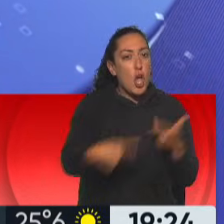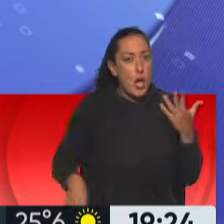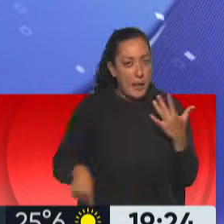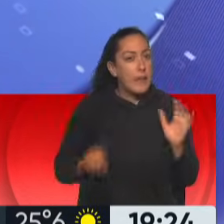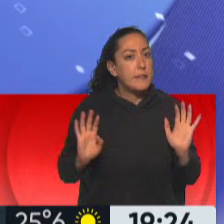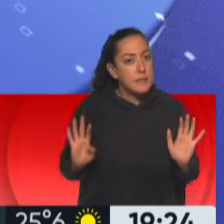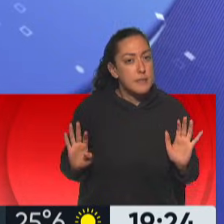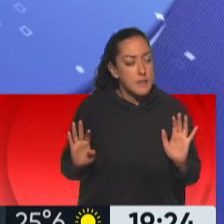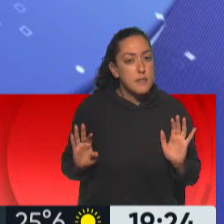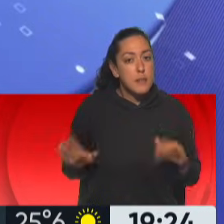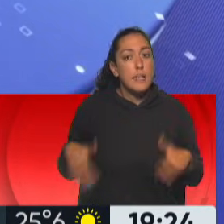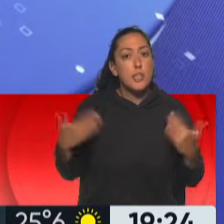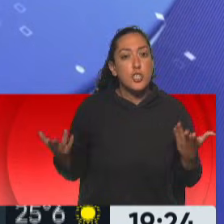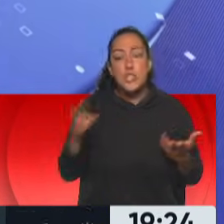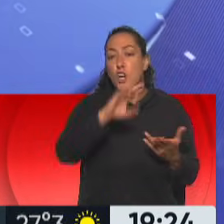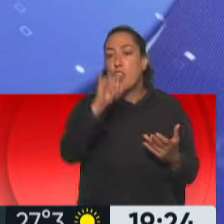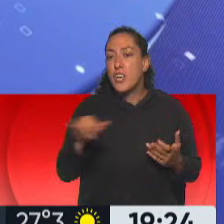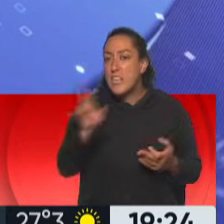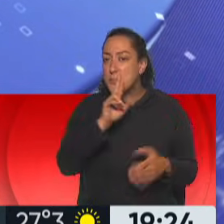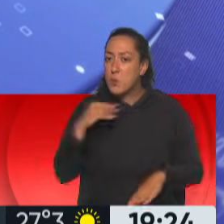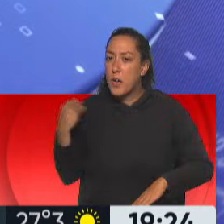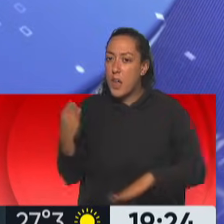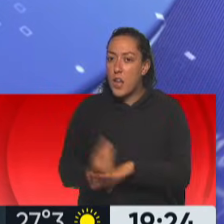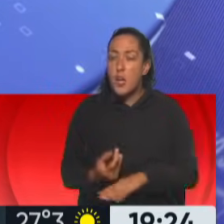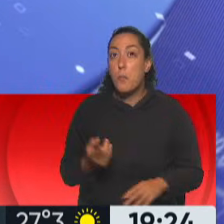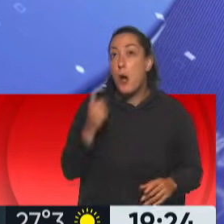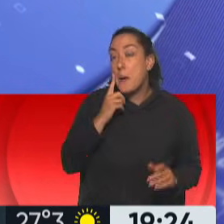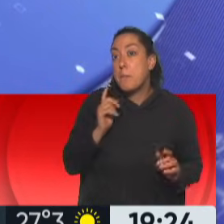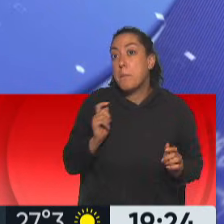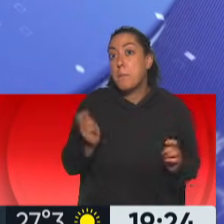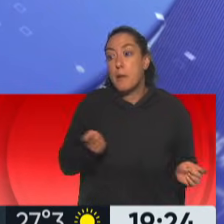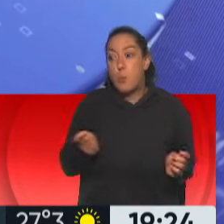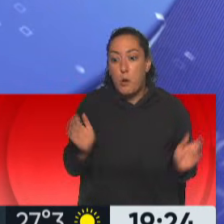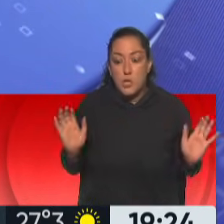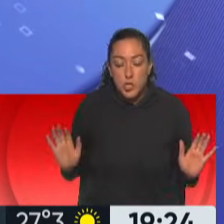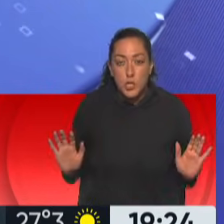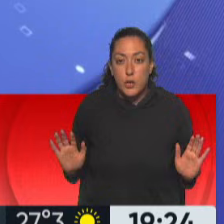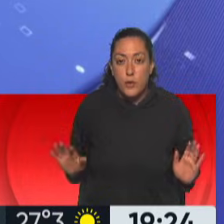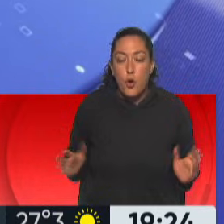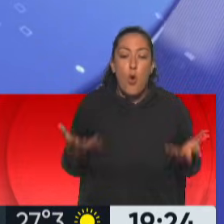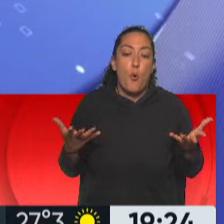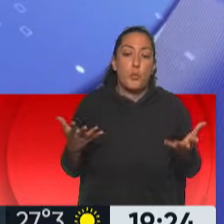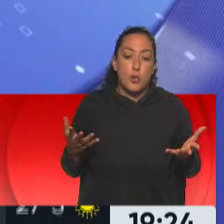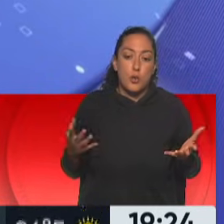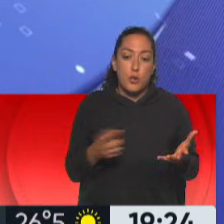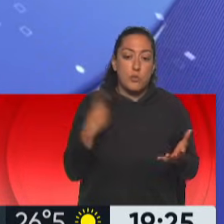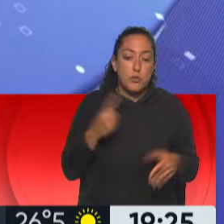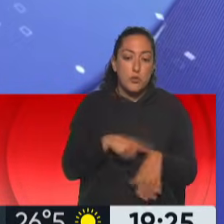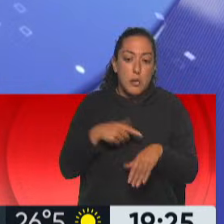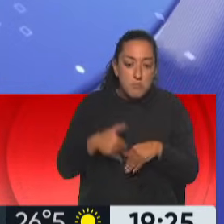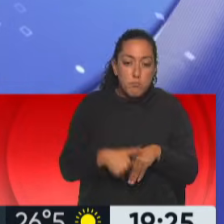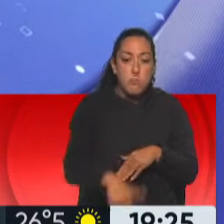lugar que está ocupando Rodríguez ahora son todas especulaciones, porque obviamente no lo vamos a saber hasta que no transcurra el